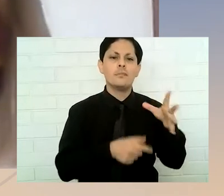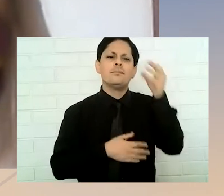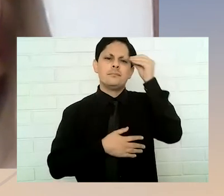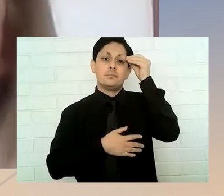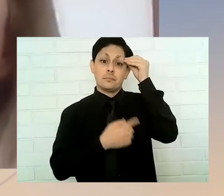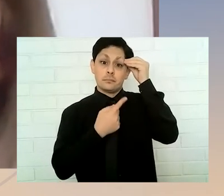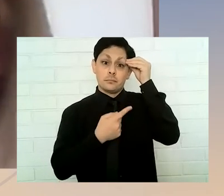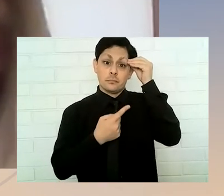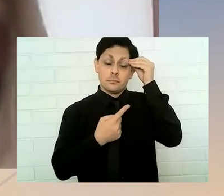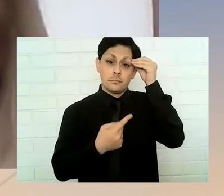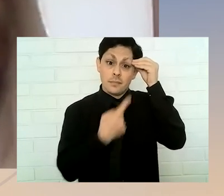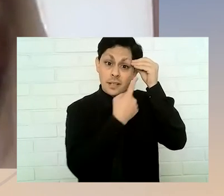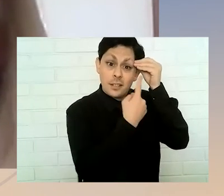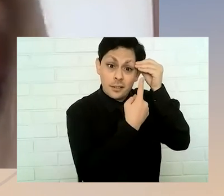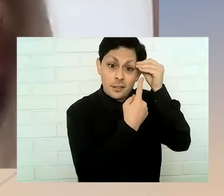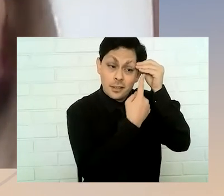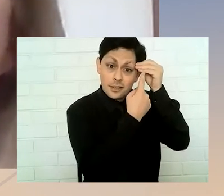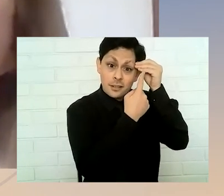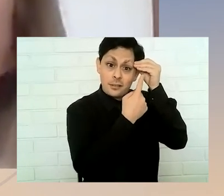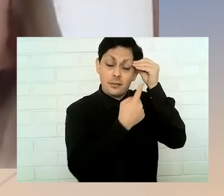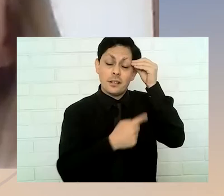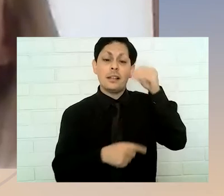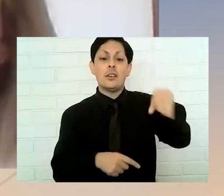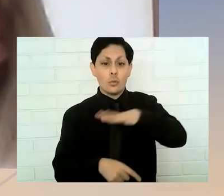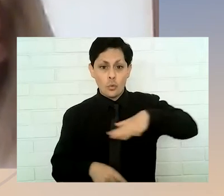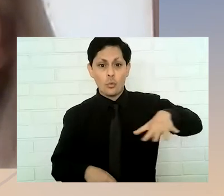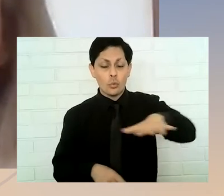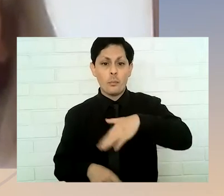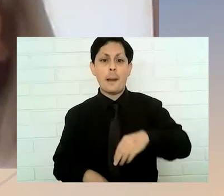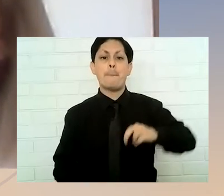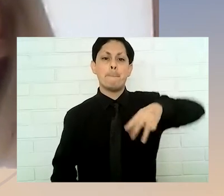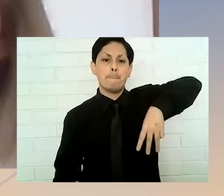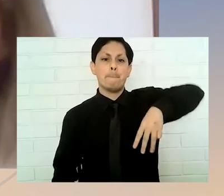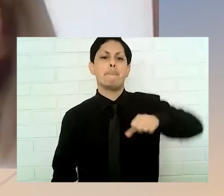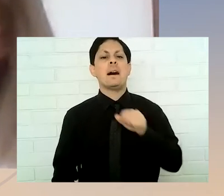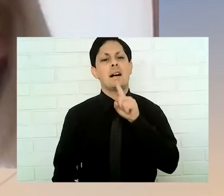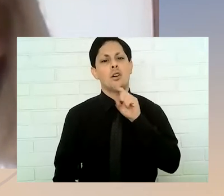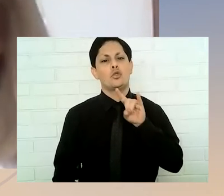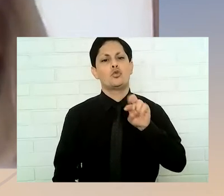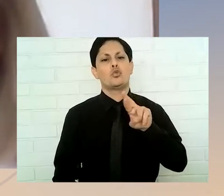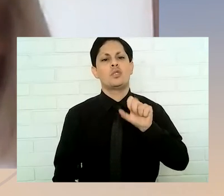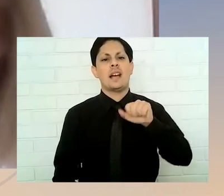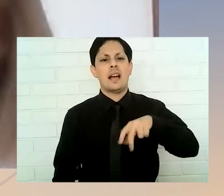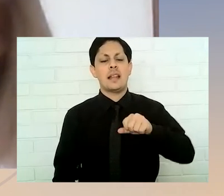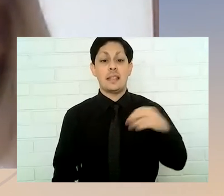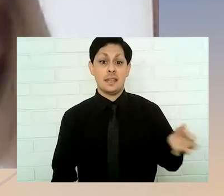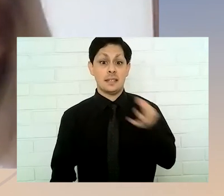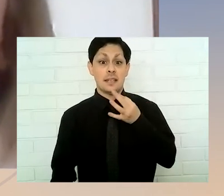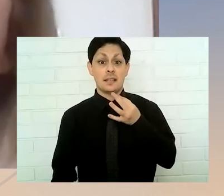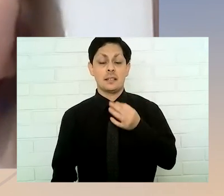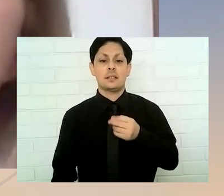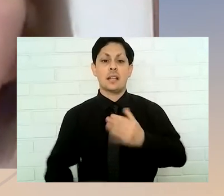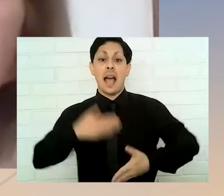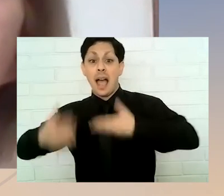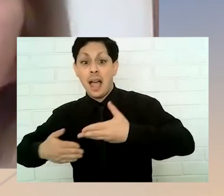cargo de que eso es lo que ocurre. Maturana decía que no hay acción humana sin una emoción que